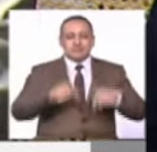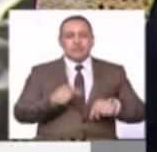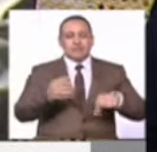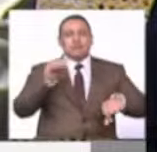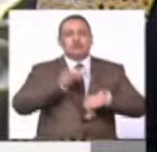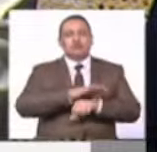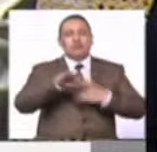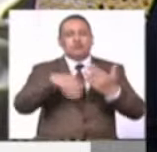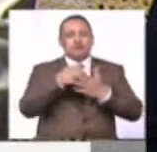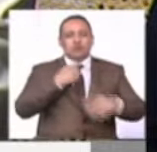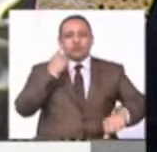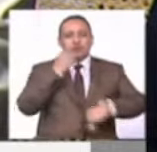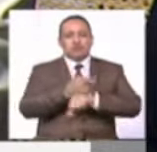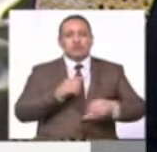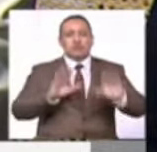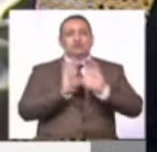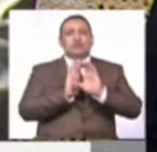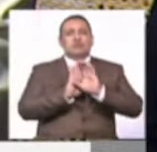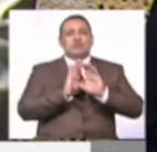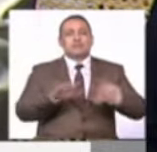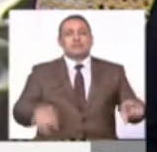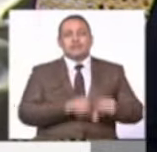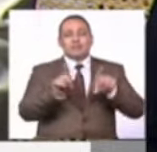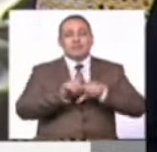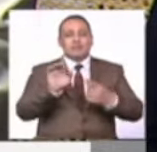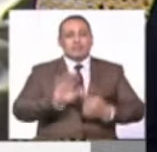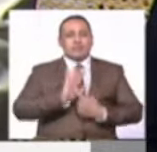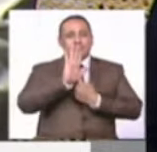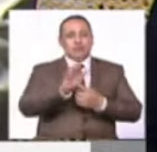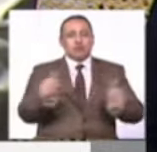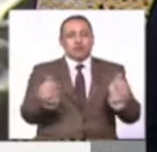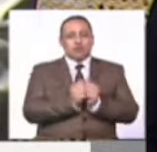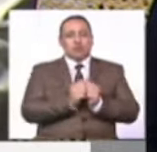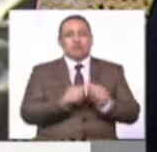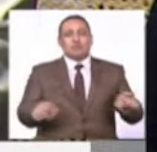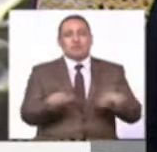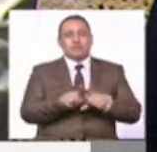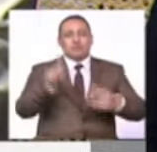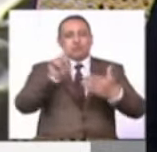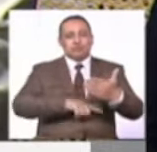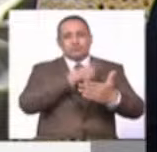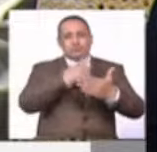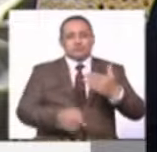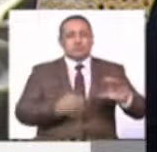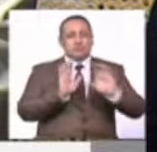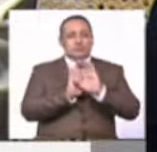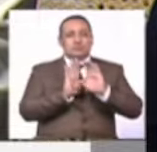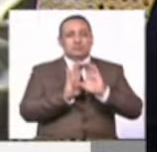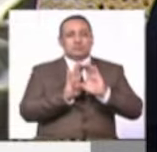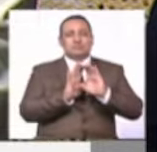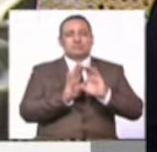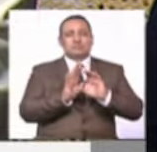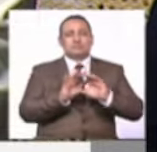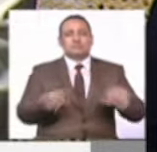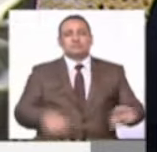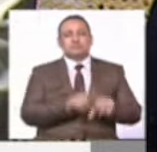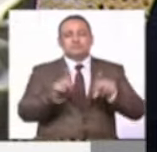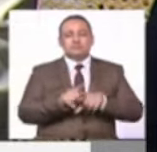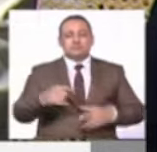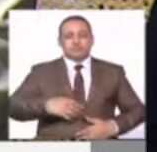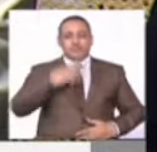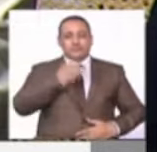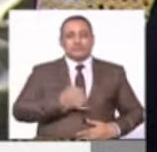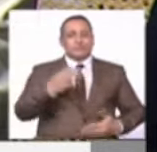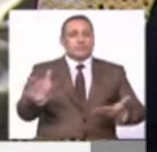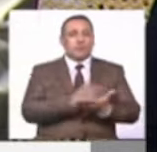la acusación constitucional presentada por una infracción constitucional que en realidad